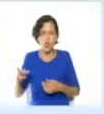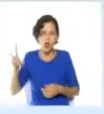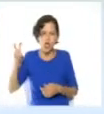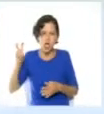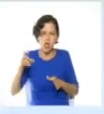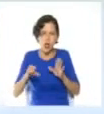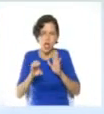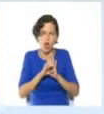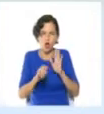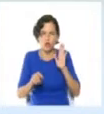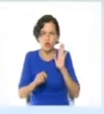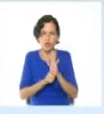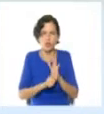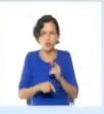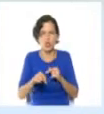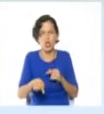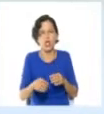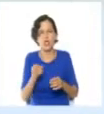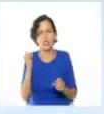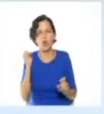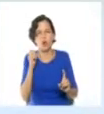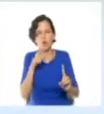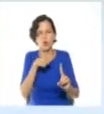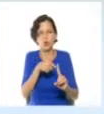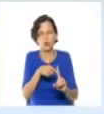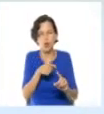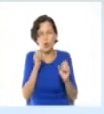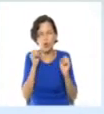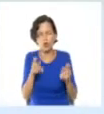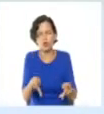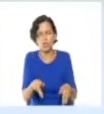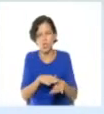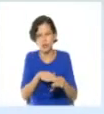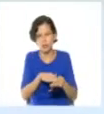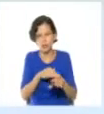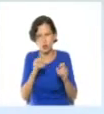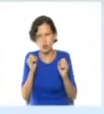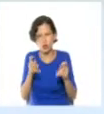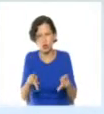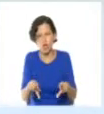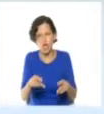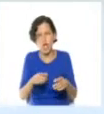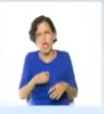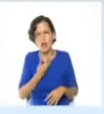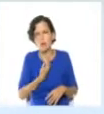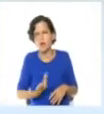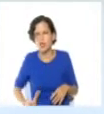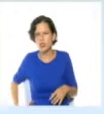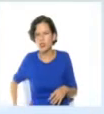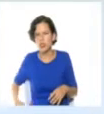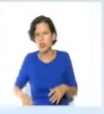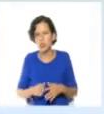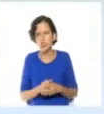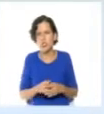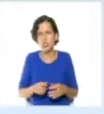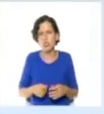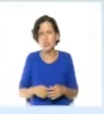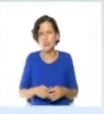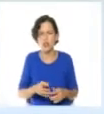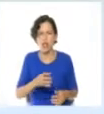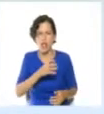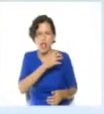nueva Constitución. En esta oportunidad, el presidente de turno es el